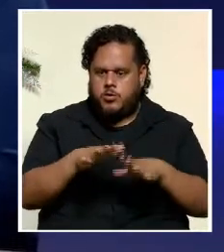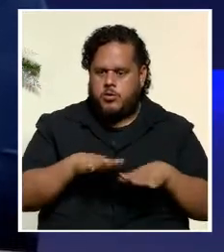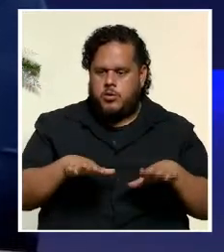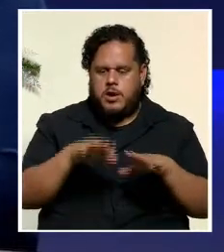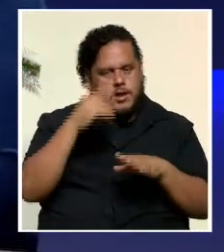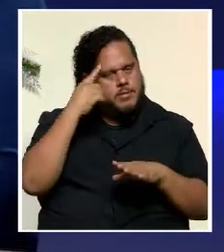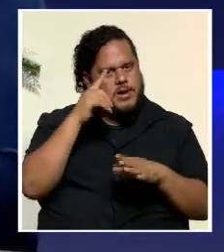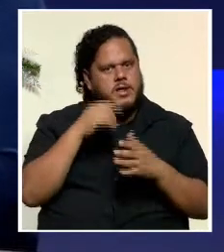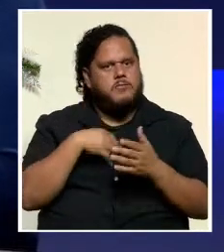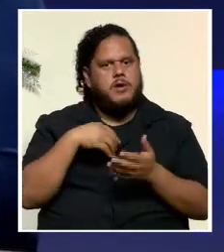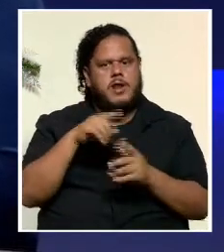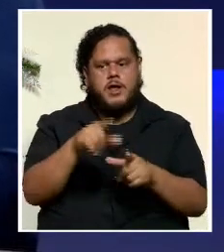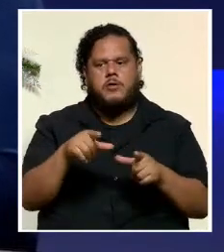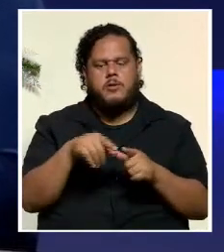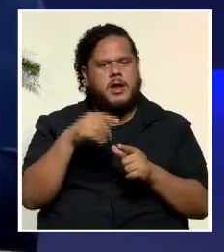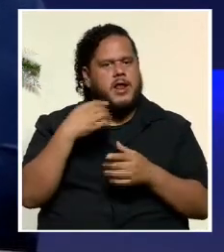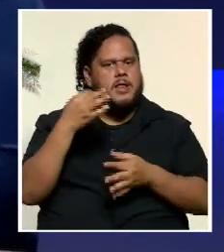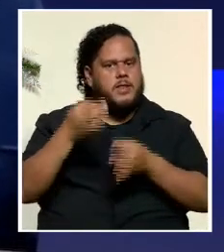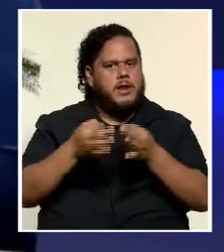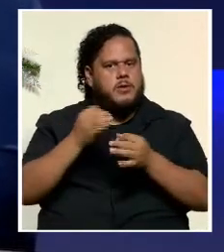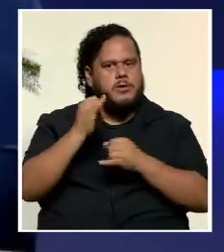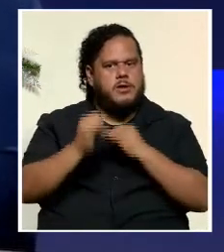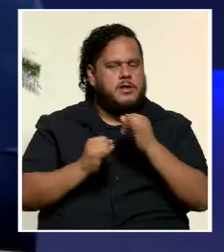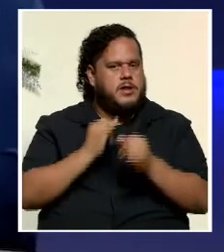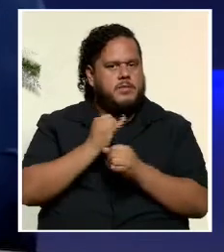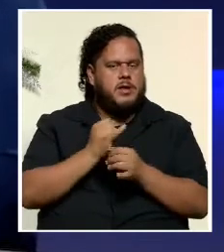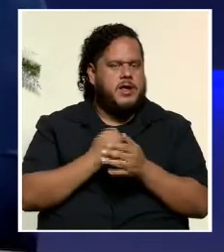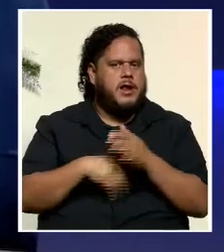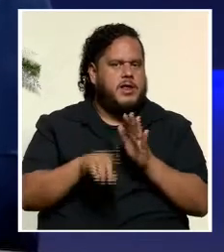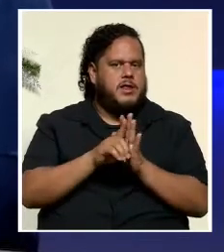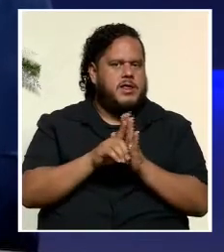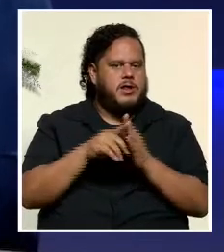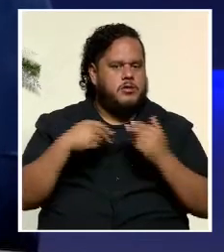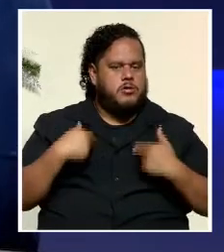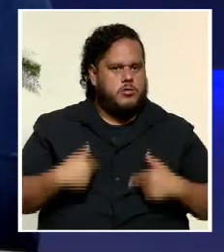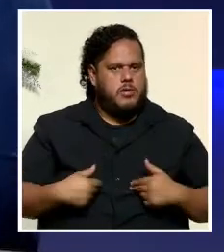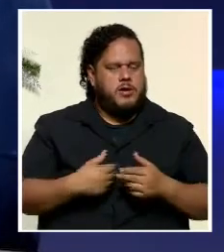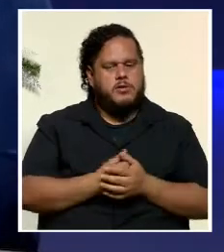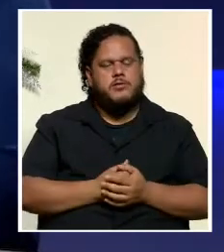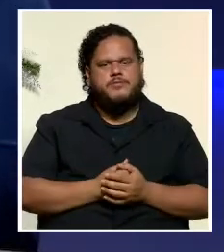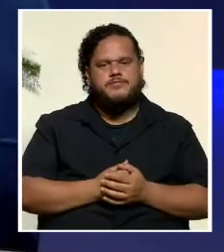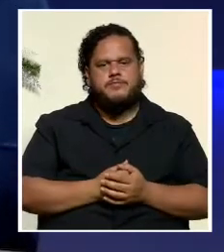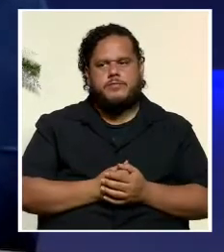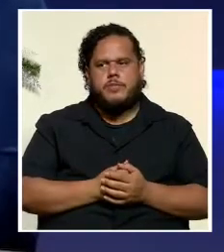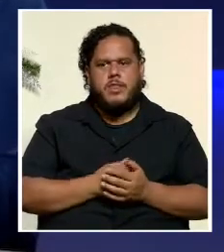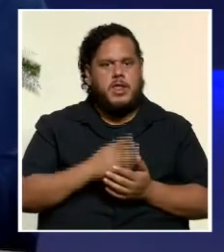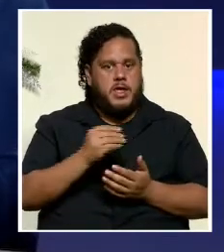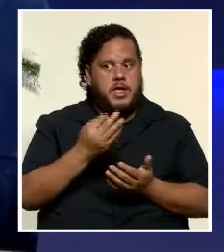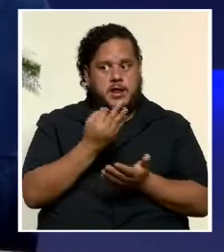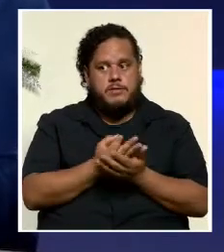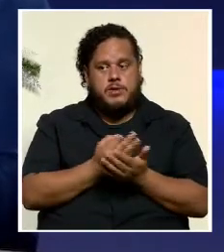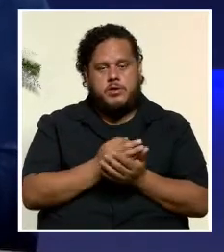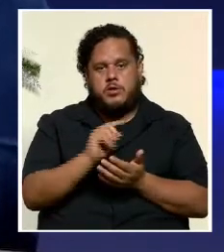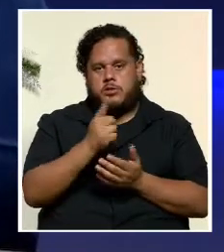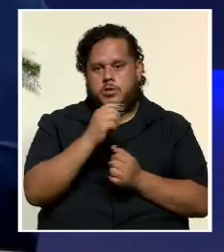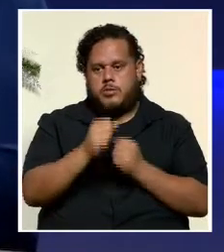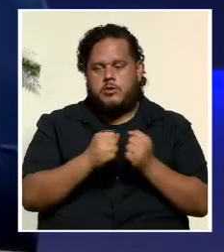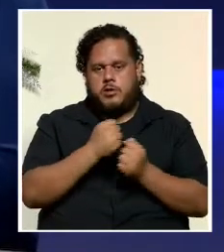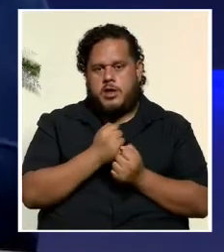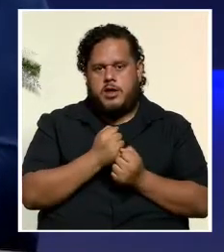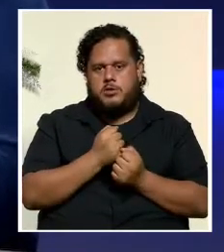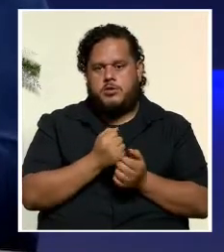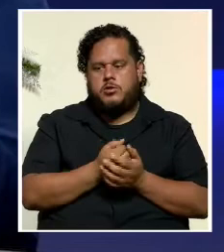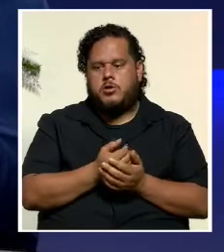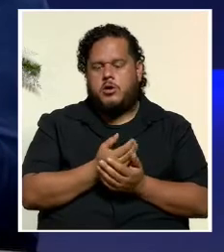fuera sede de la Corte Interamericana de Derechos Humanos, inclusive la financió los primeros años